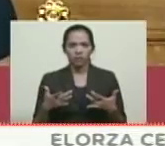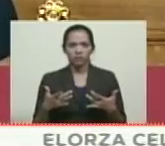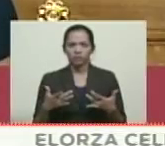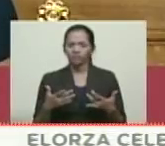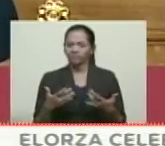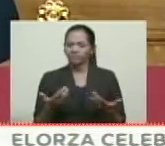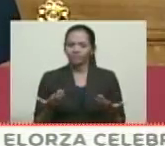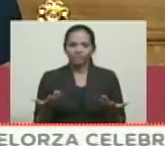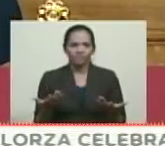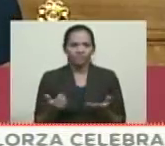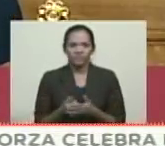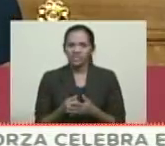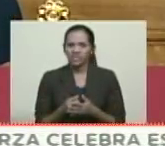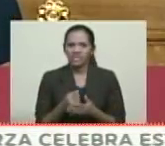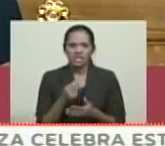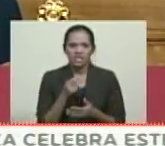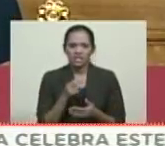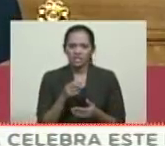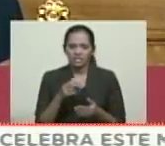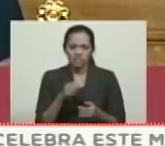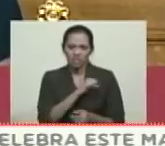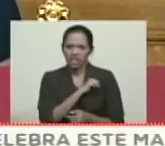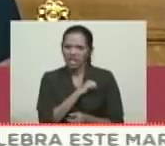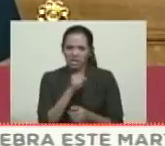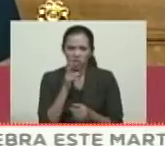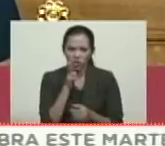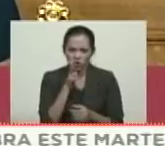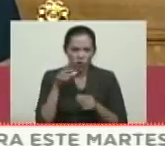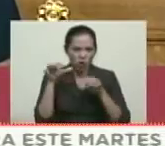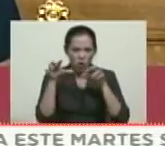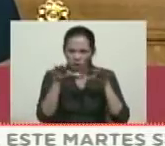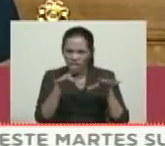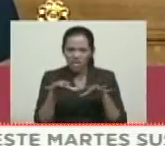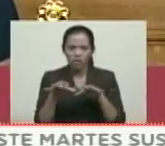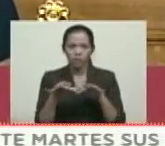acto de terrorismo, un acto